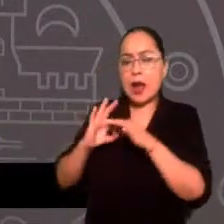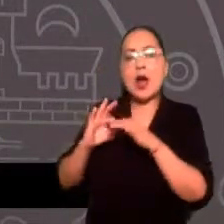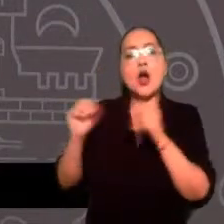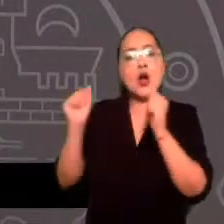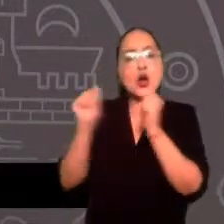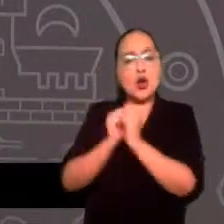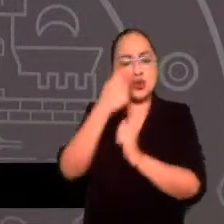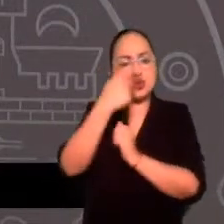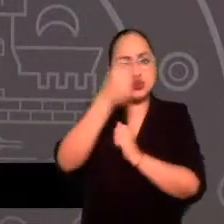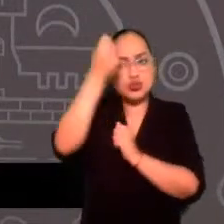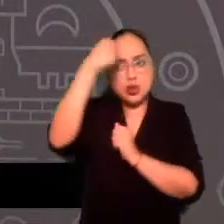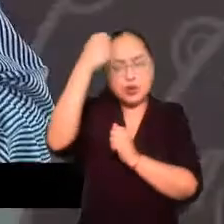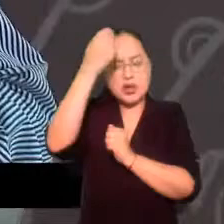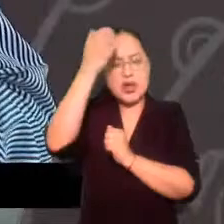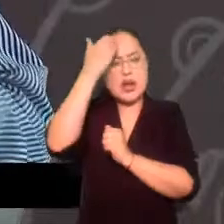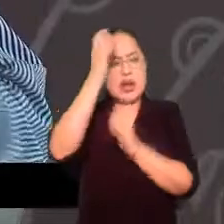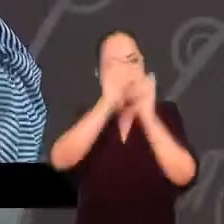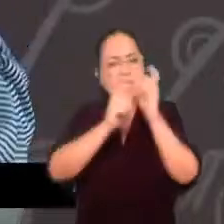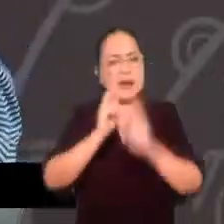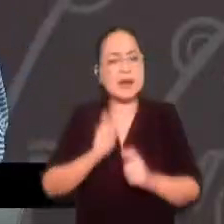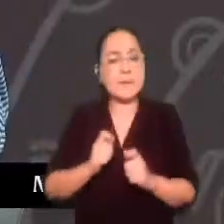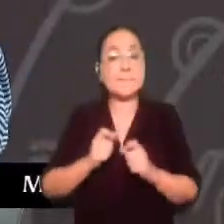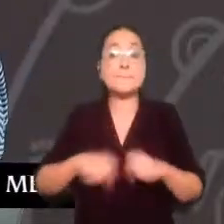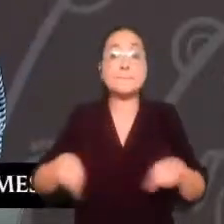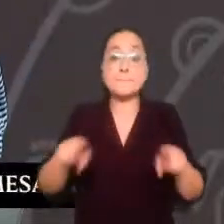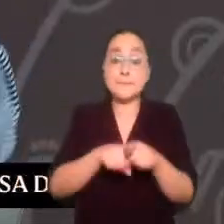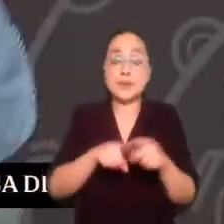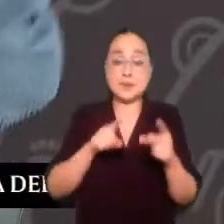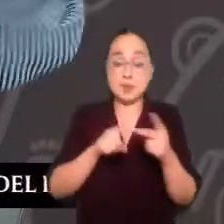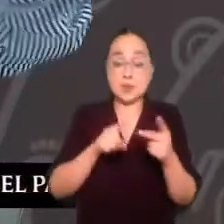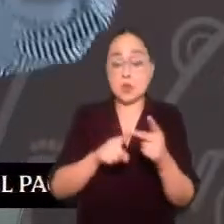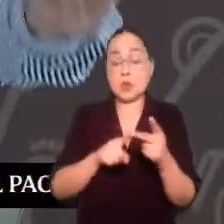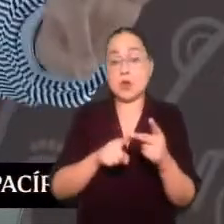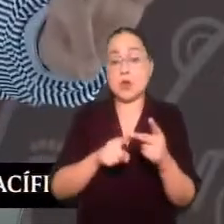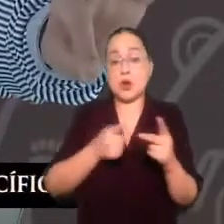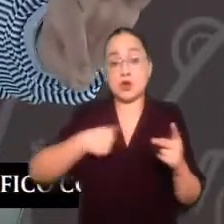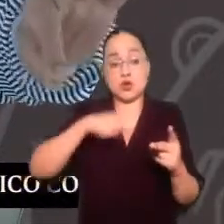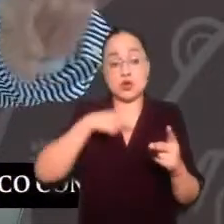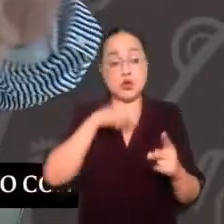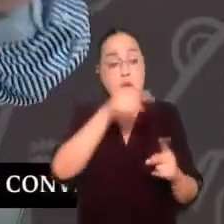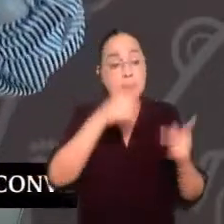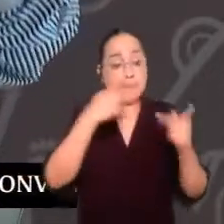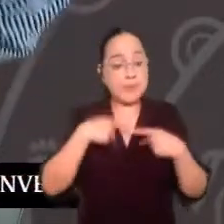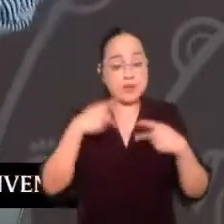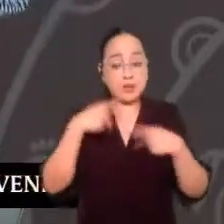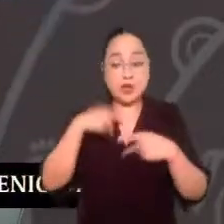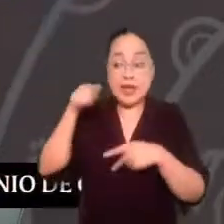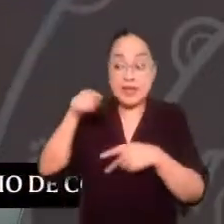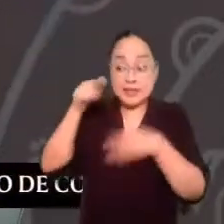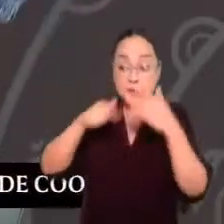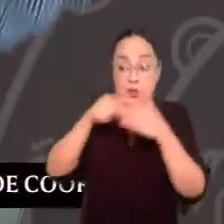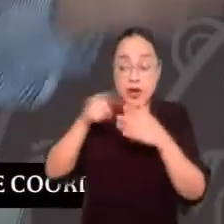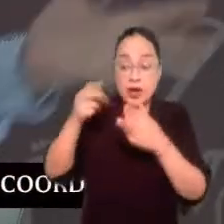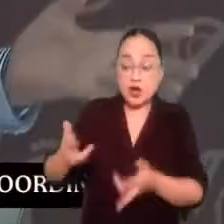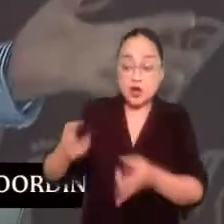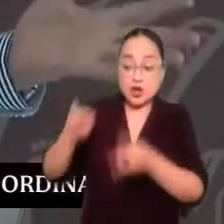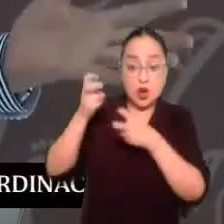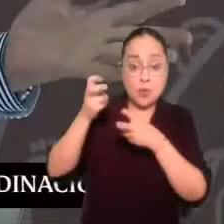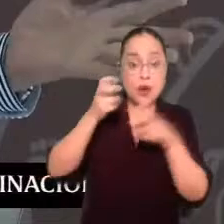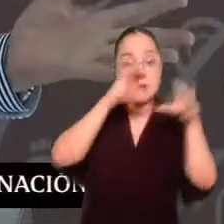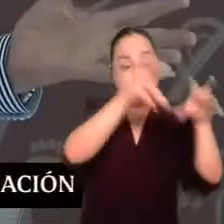Y 2, no solo detuvimos a los que robaron ahí, sino a los que estaban